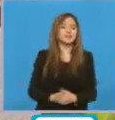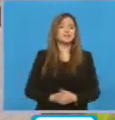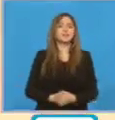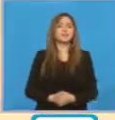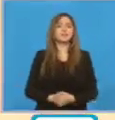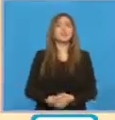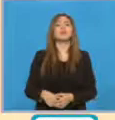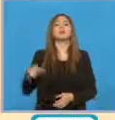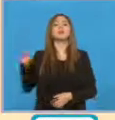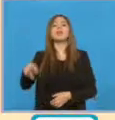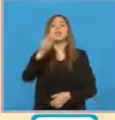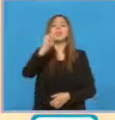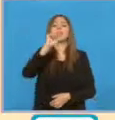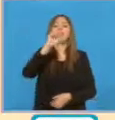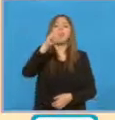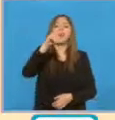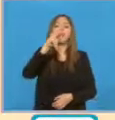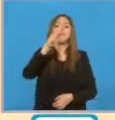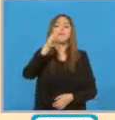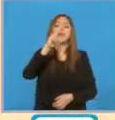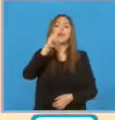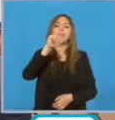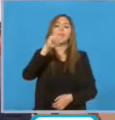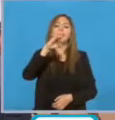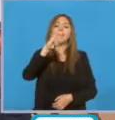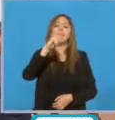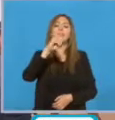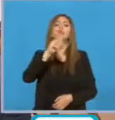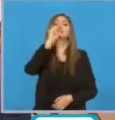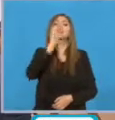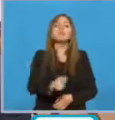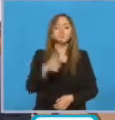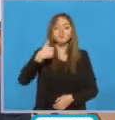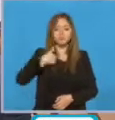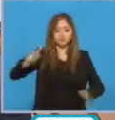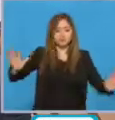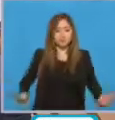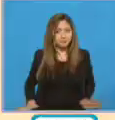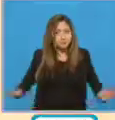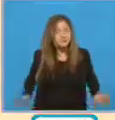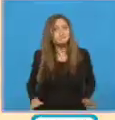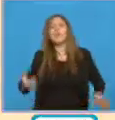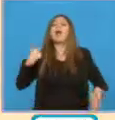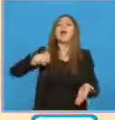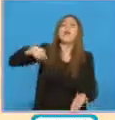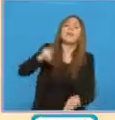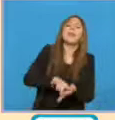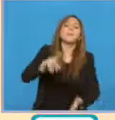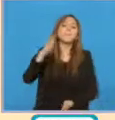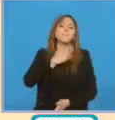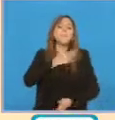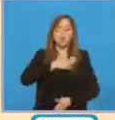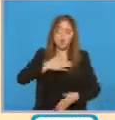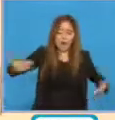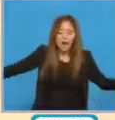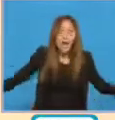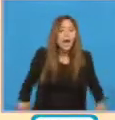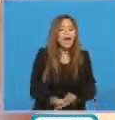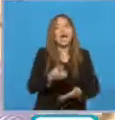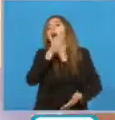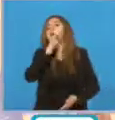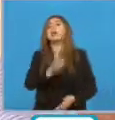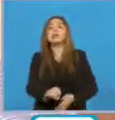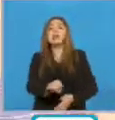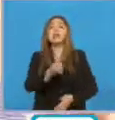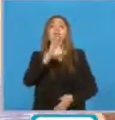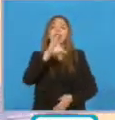porque la personalidad Sí. se compone del temperamento y del carácter. El temperamento es lo que ya traes de nacimiento. Ah, sí. Y el carácter,